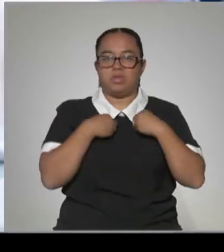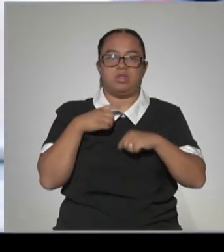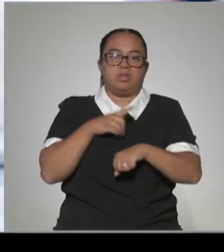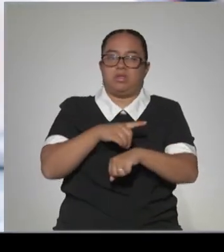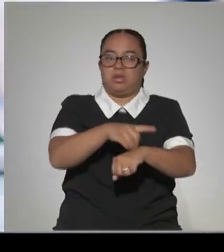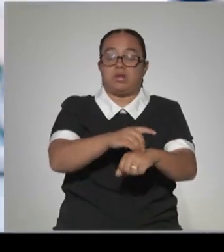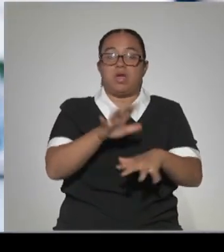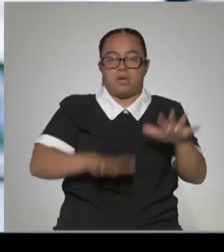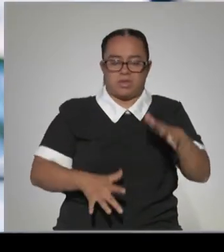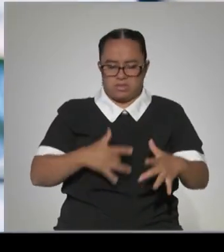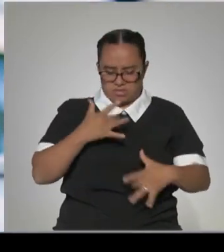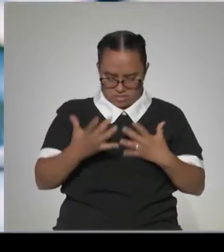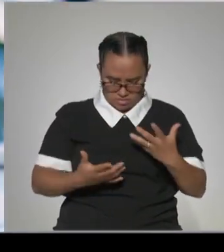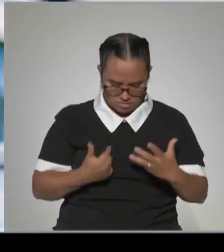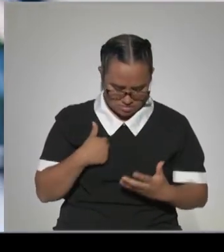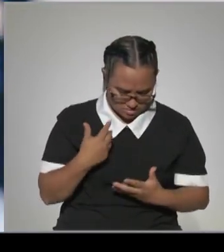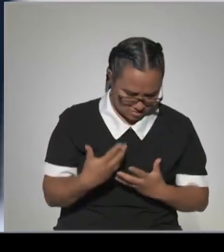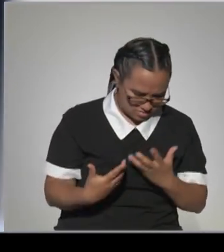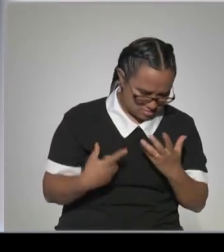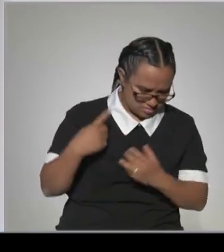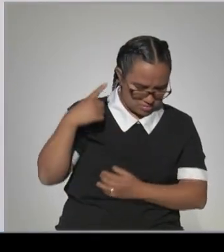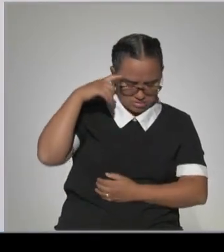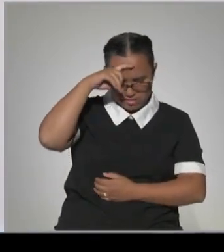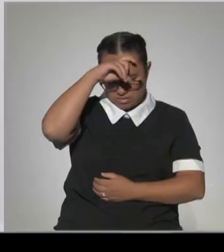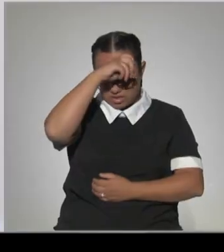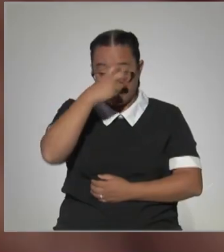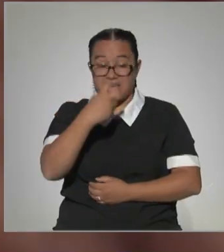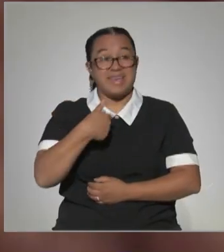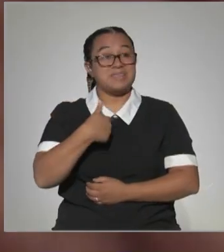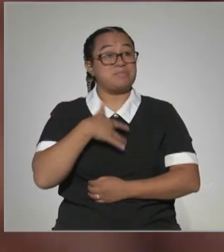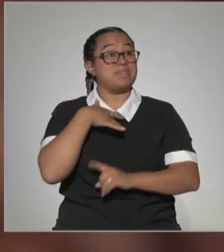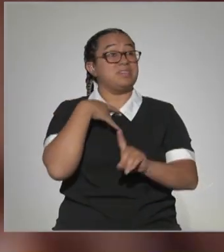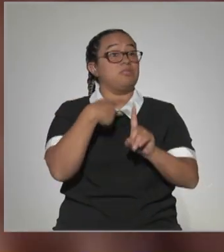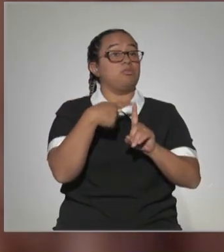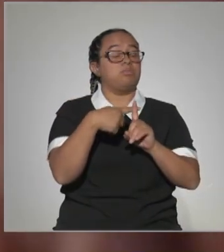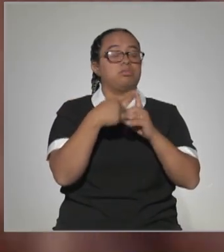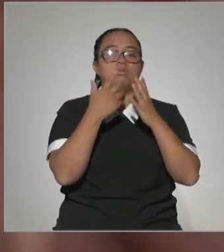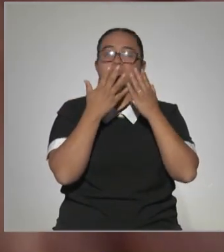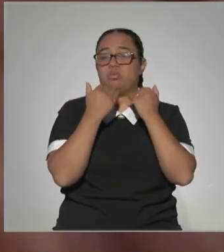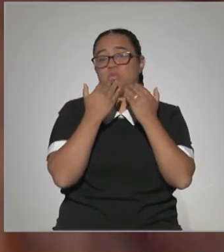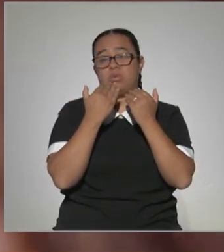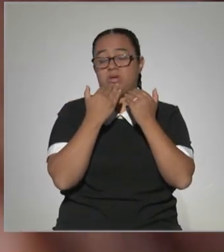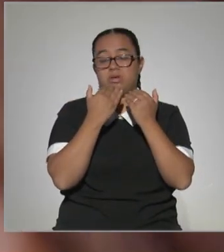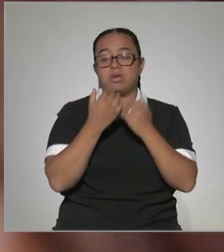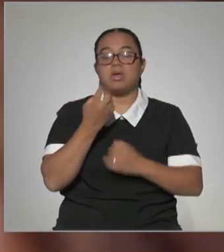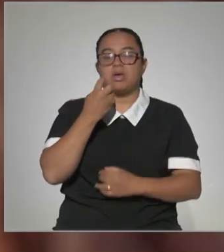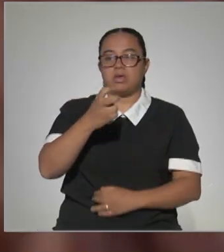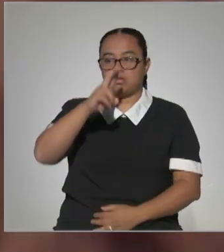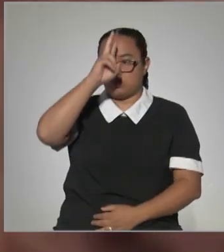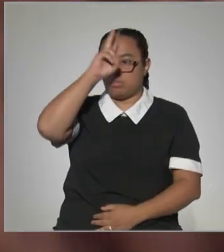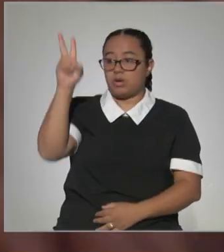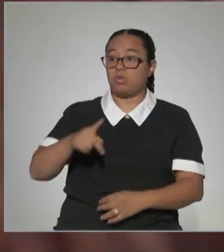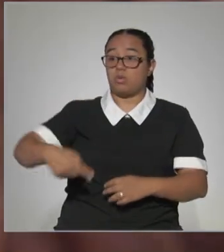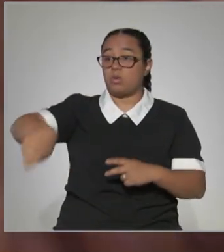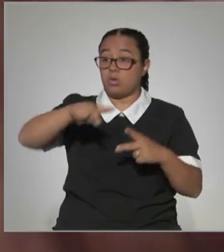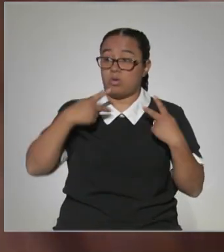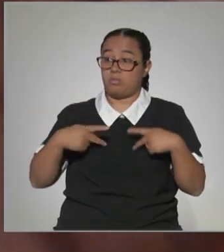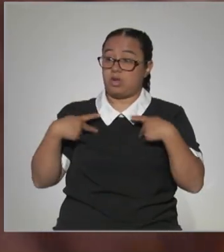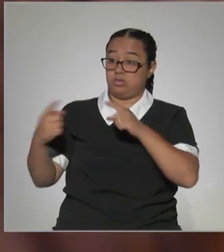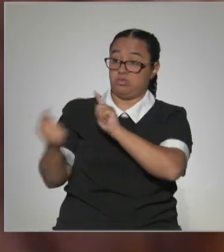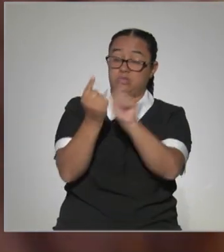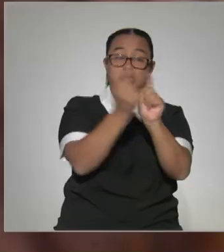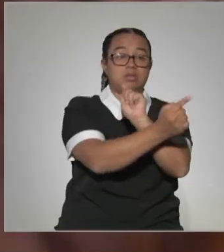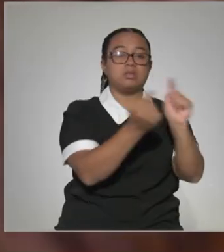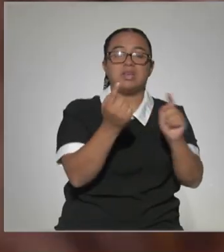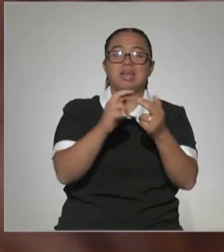la sensación de frustración y disminuyendo la motivación. Esto puede afectar las relaciones con los demás y hacer